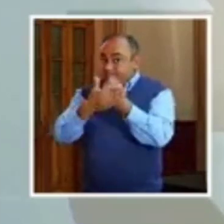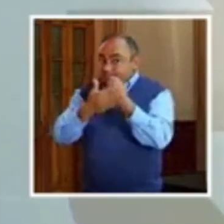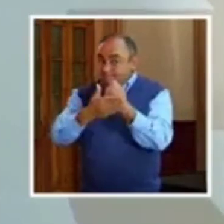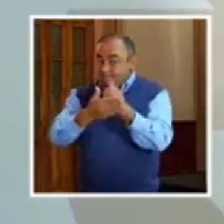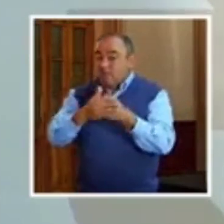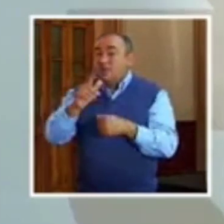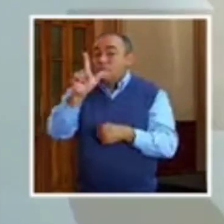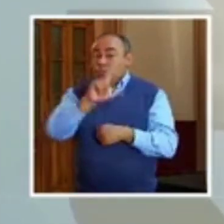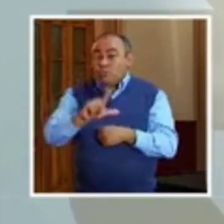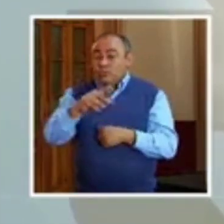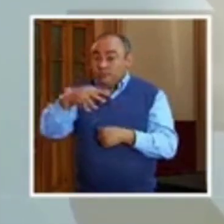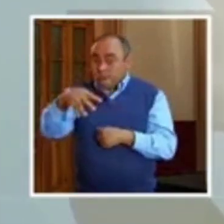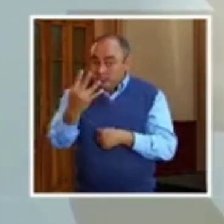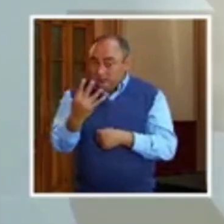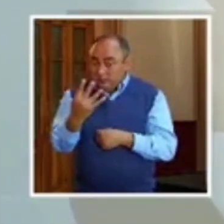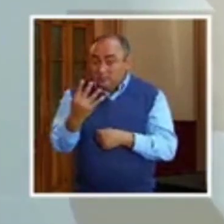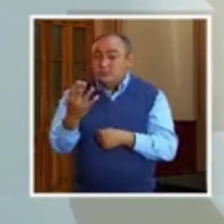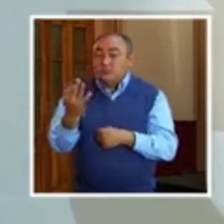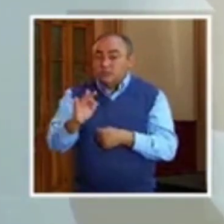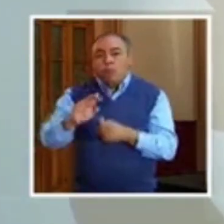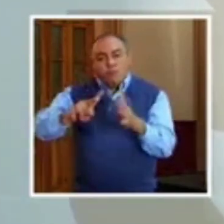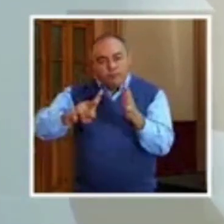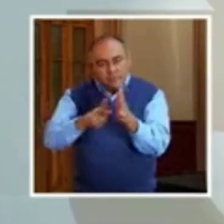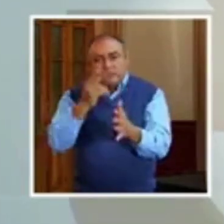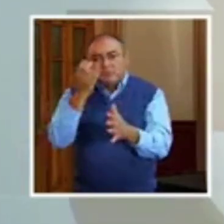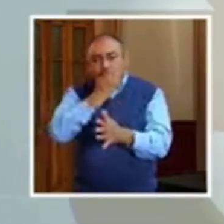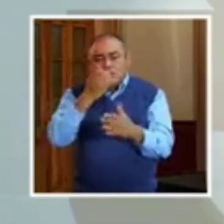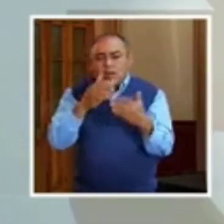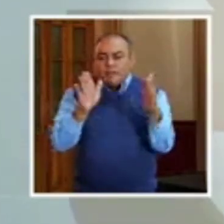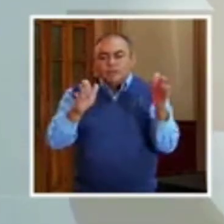el lunes 14, regreso a clases.